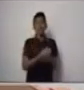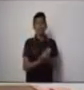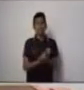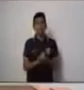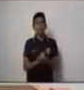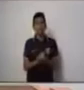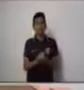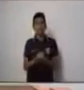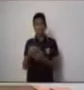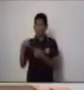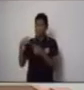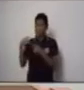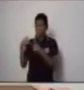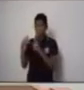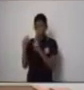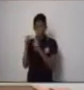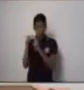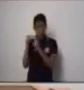¿Cuál es la siguiente palabra?